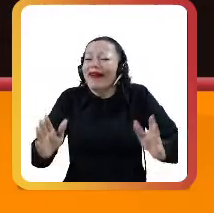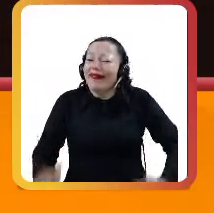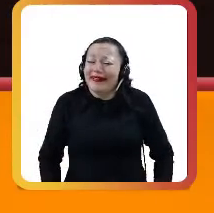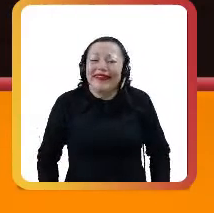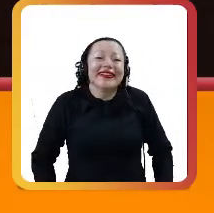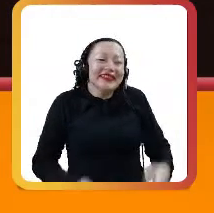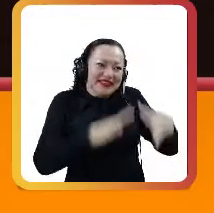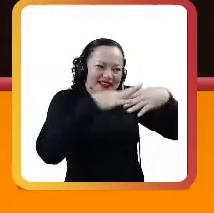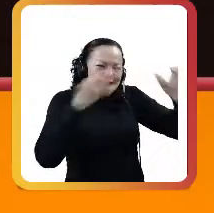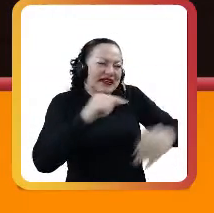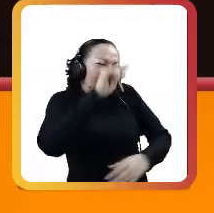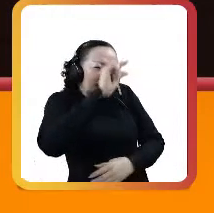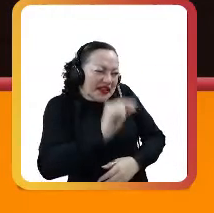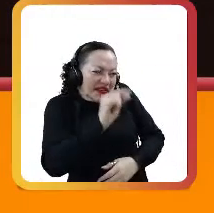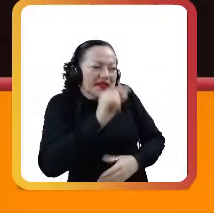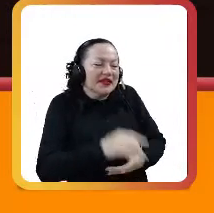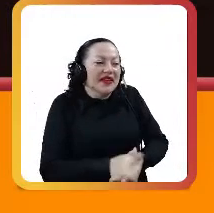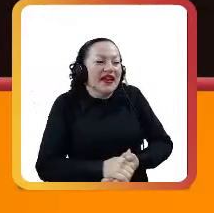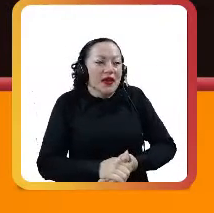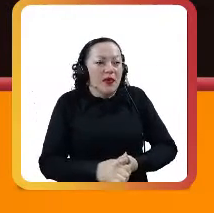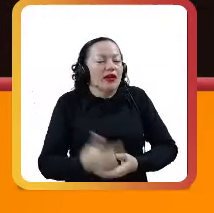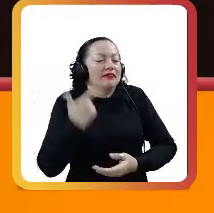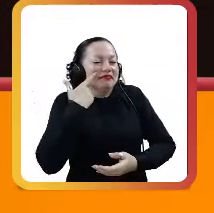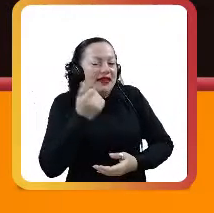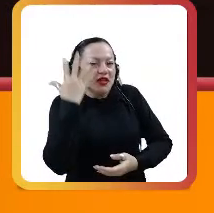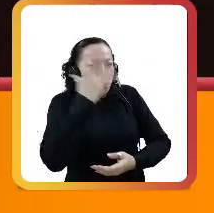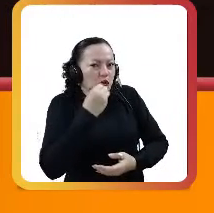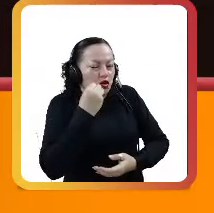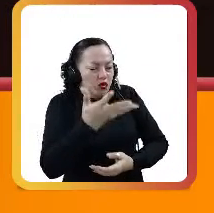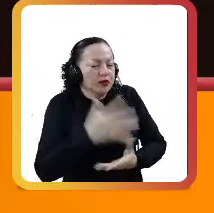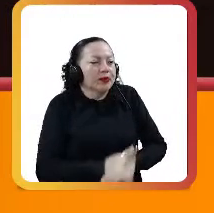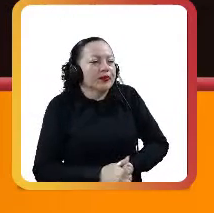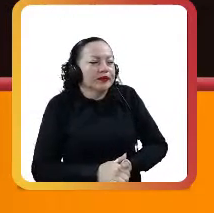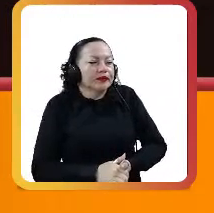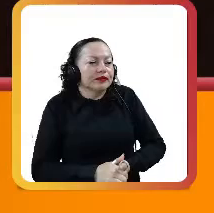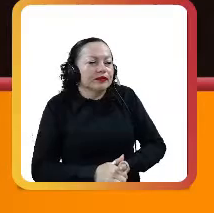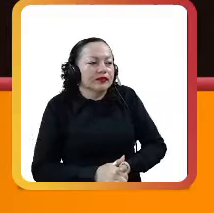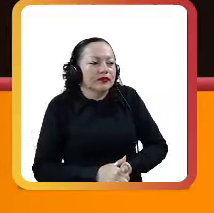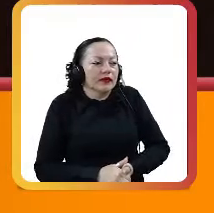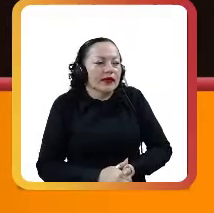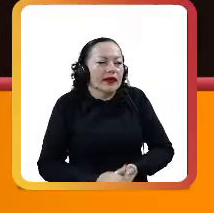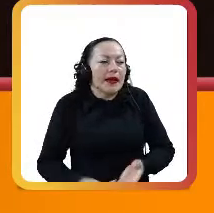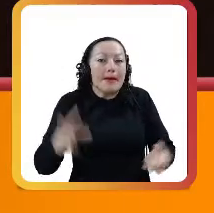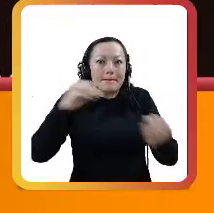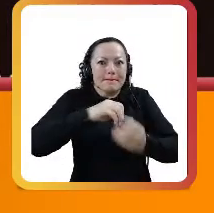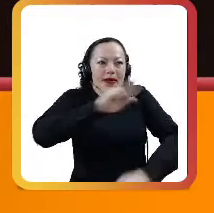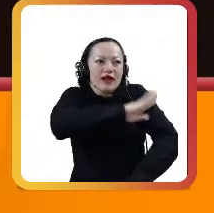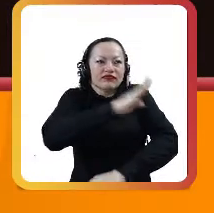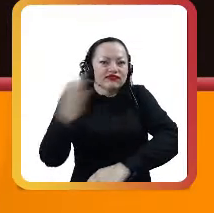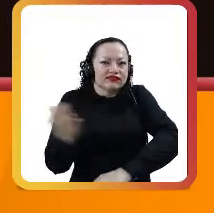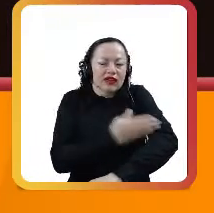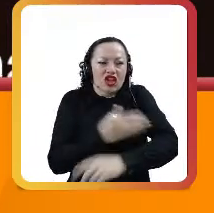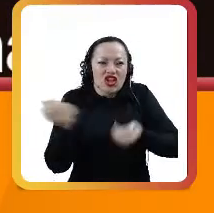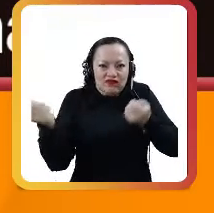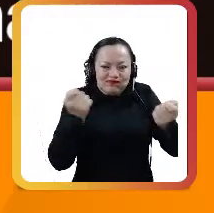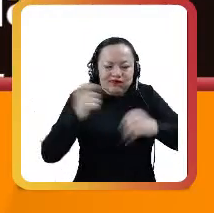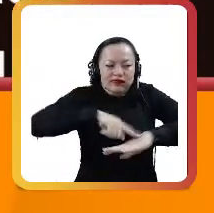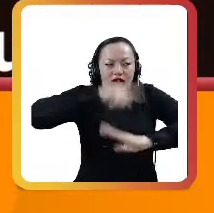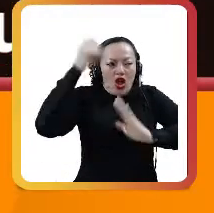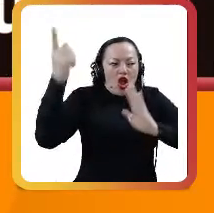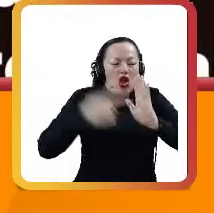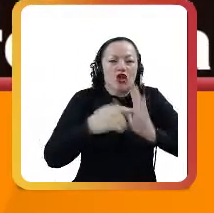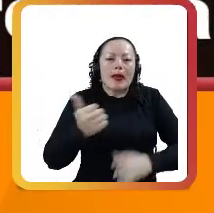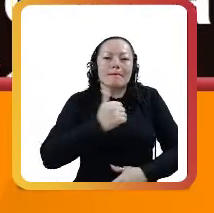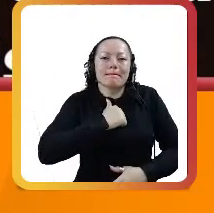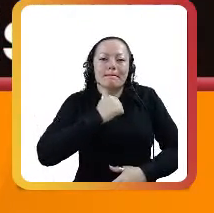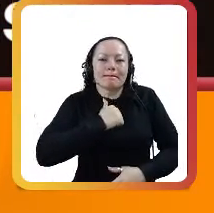Una frase chiquita, pero pues muy buena. Dice. Serás más poderoso cuando tengas el control total sobre ti